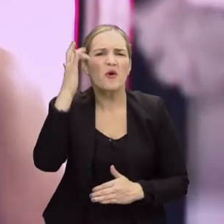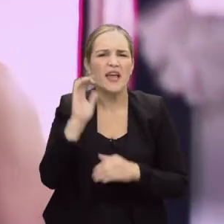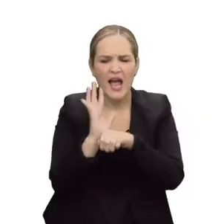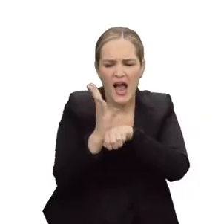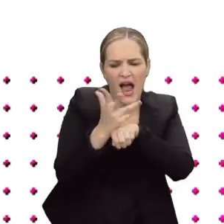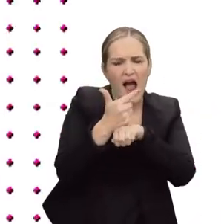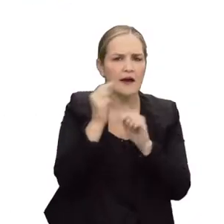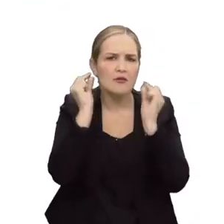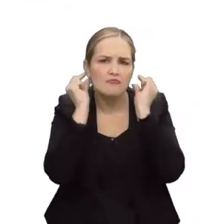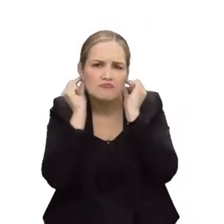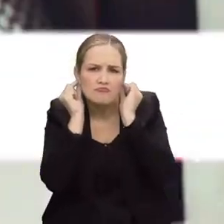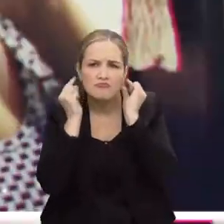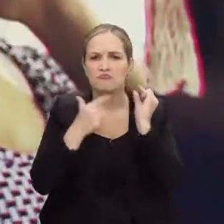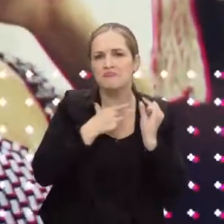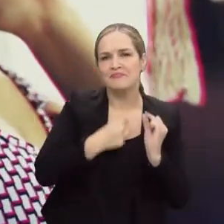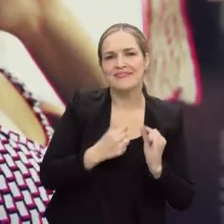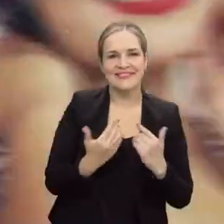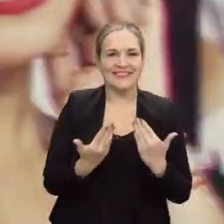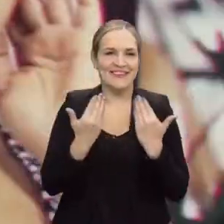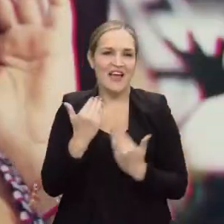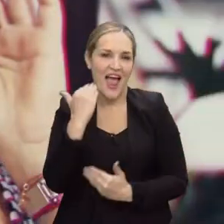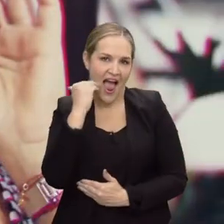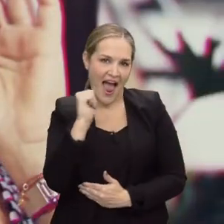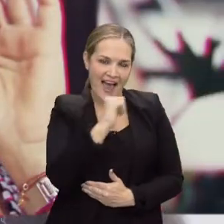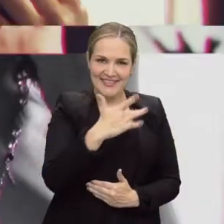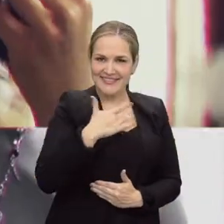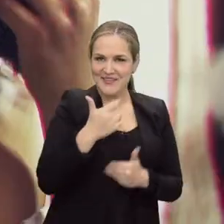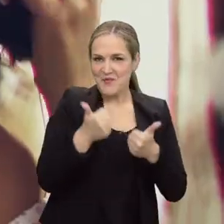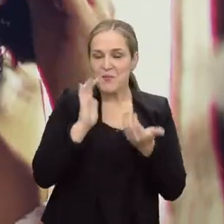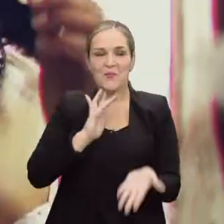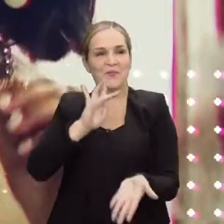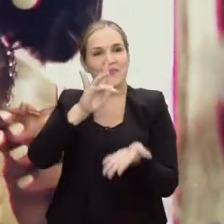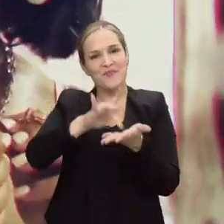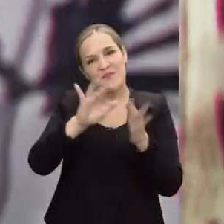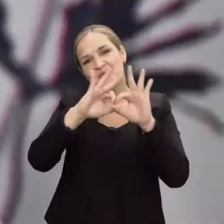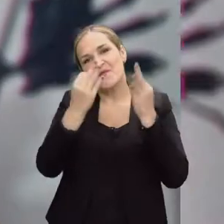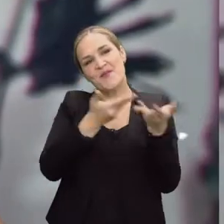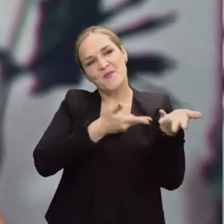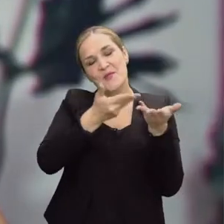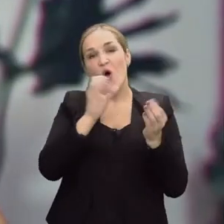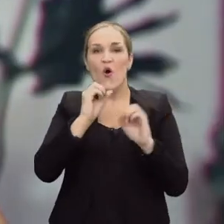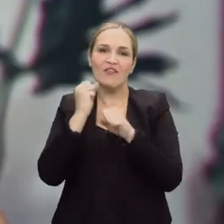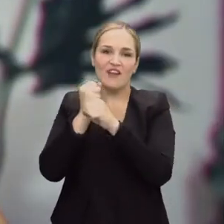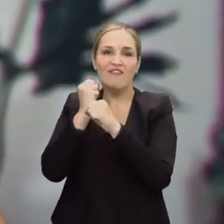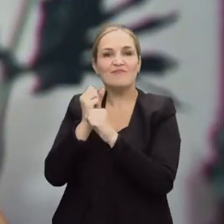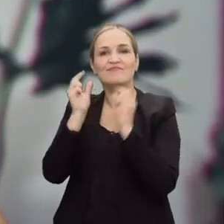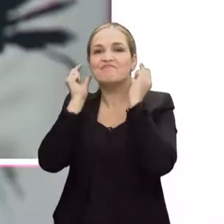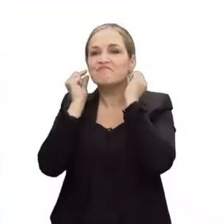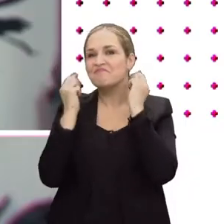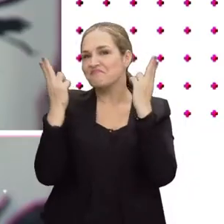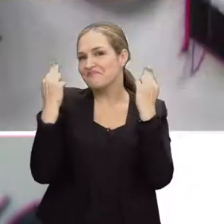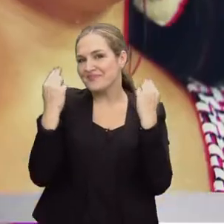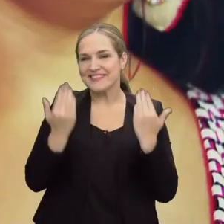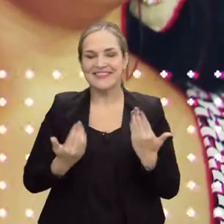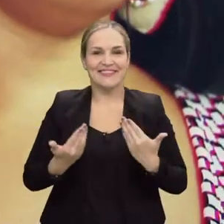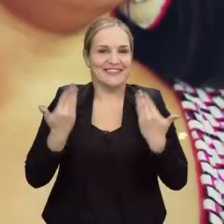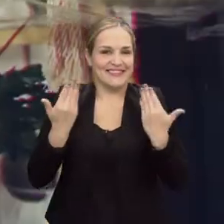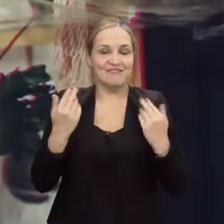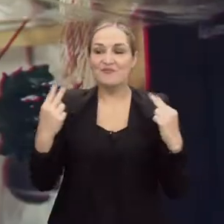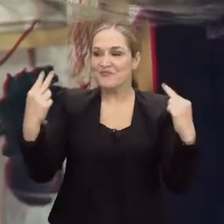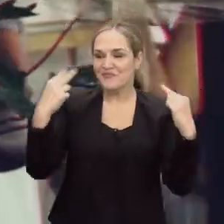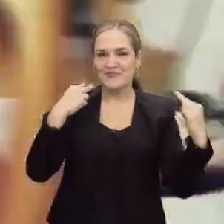¿Por qué las joyas artesanales? Porque pues nos permite sentirnos muy femeninas, que cuando vayamos a una reunión familiar, a un sitio de